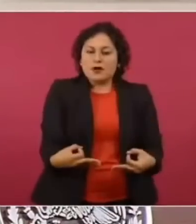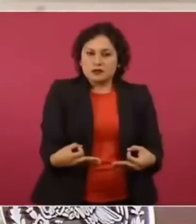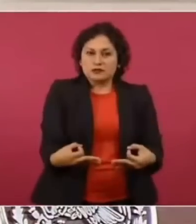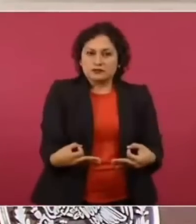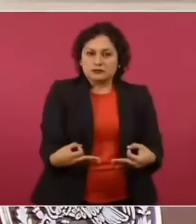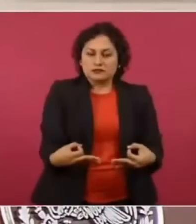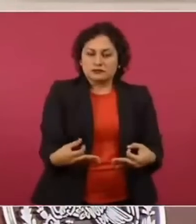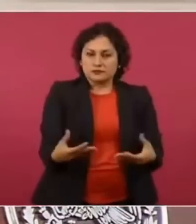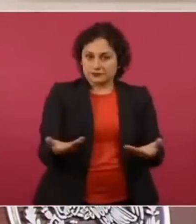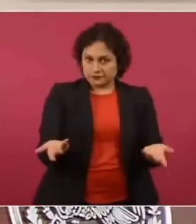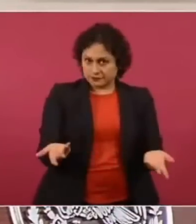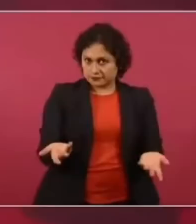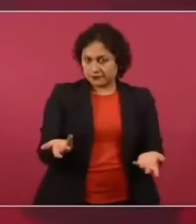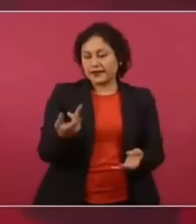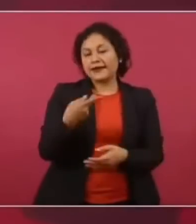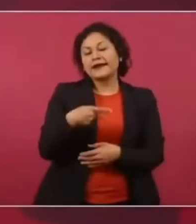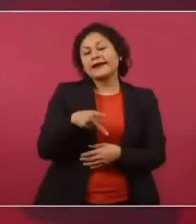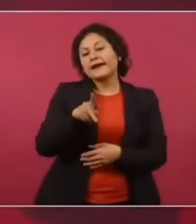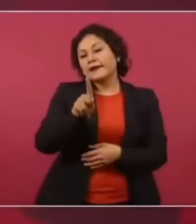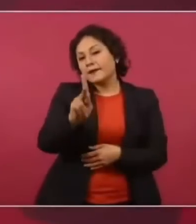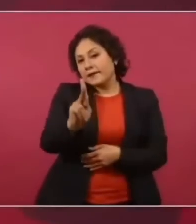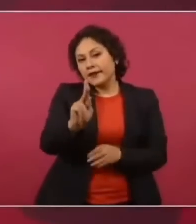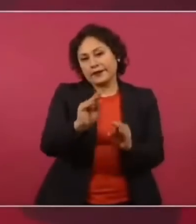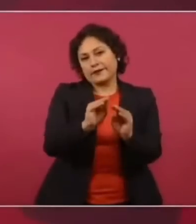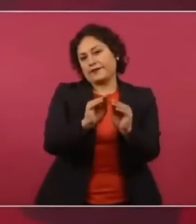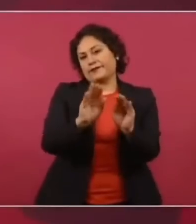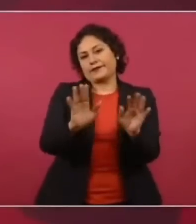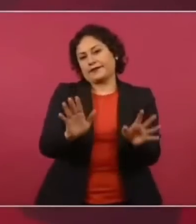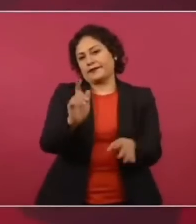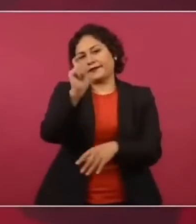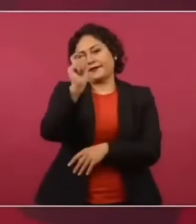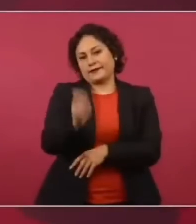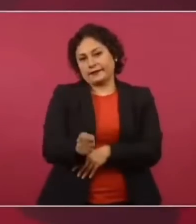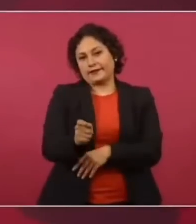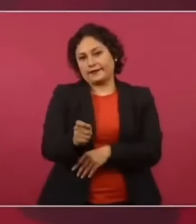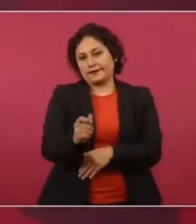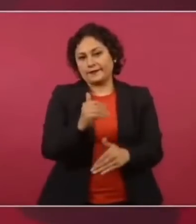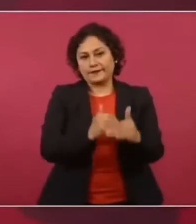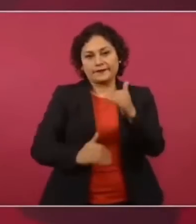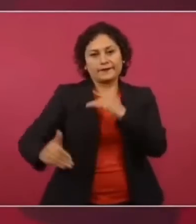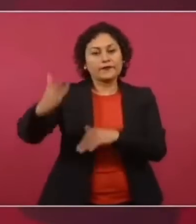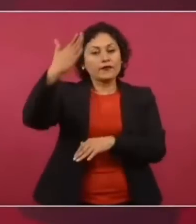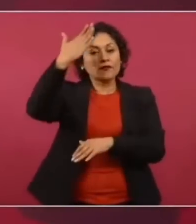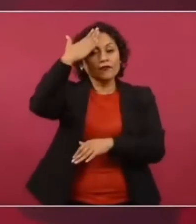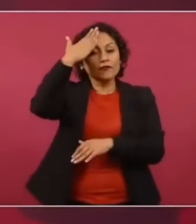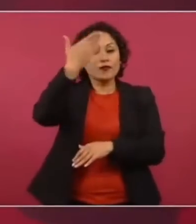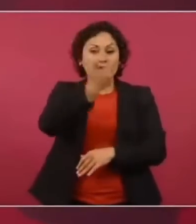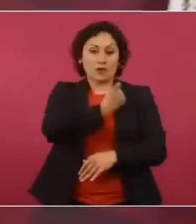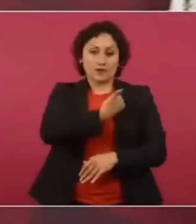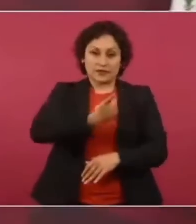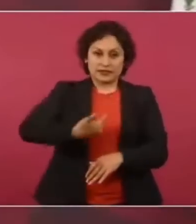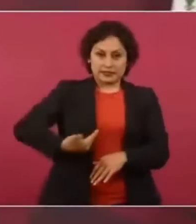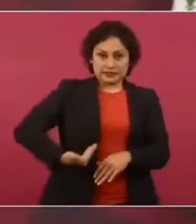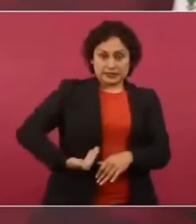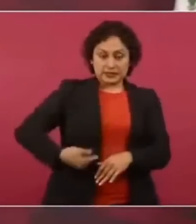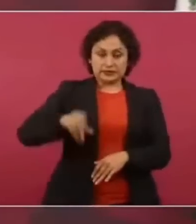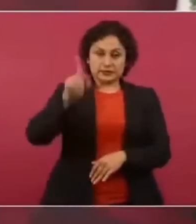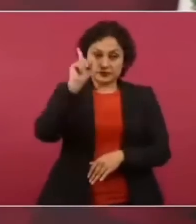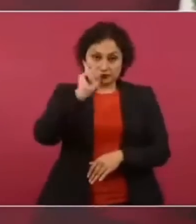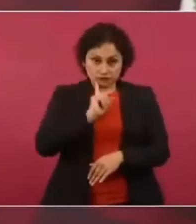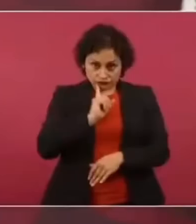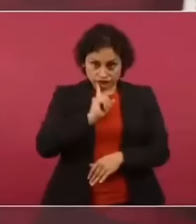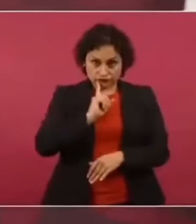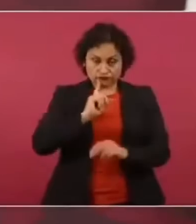Pero resulta que la presidenta del Tribunal